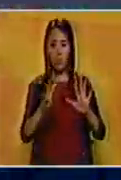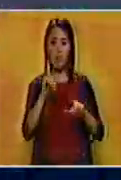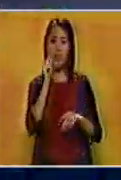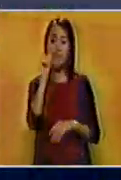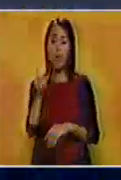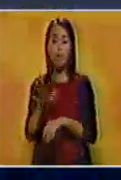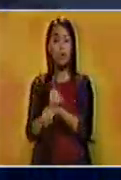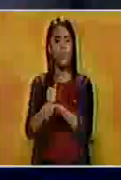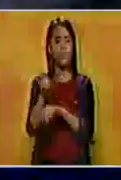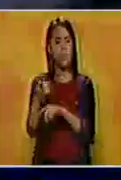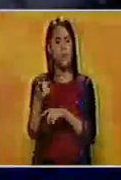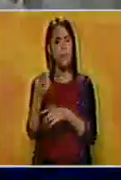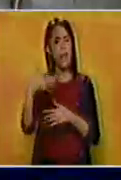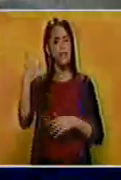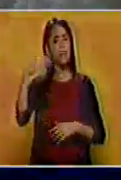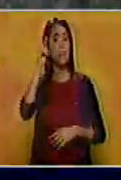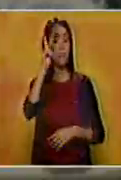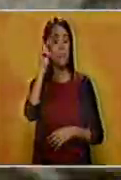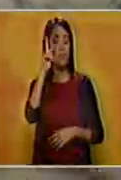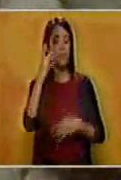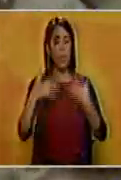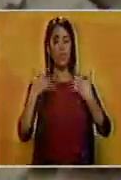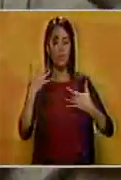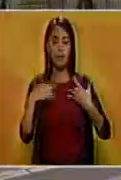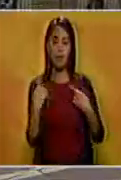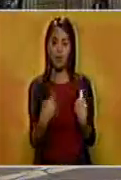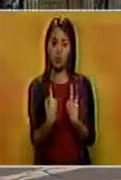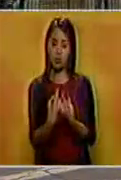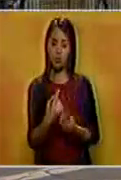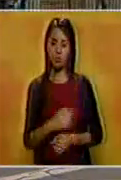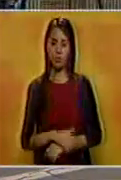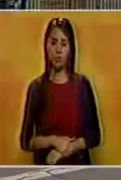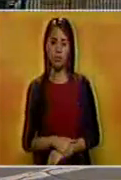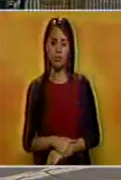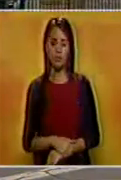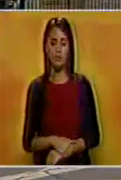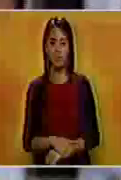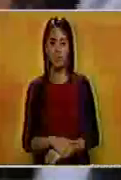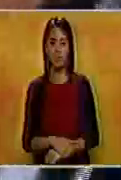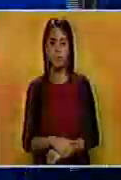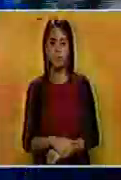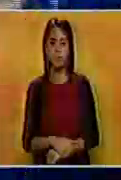acusado se desempeñaba como profesor de actividades extracurriculares.